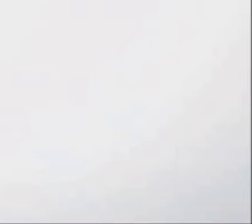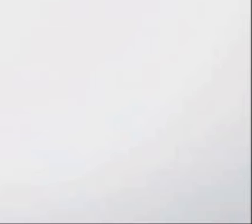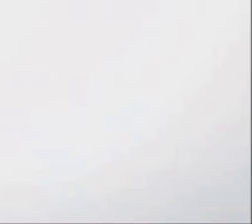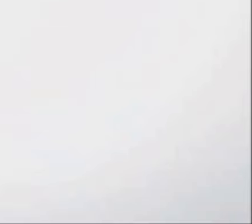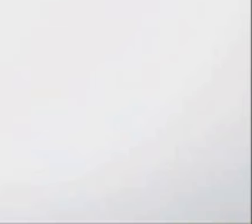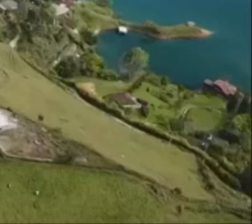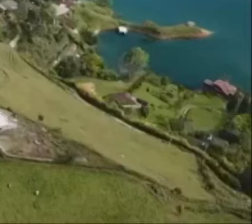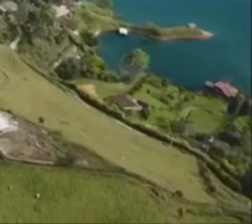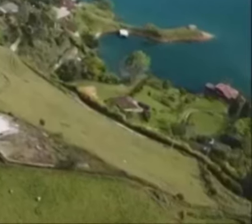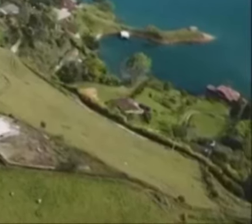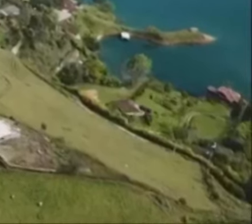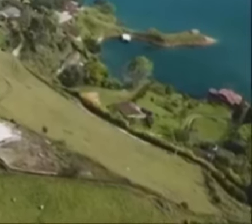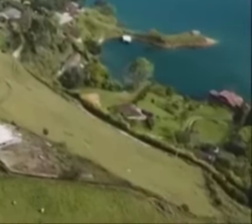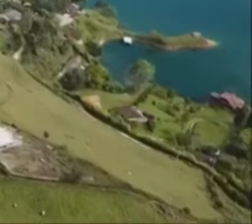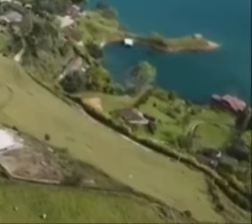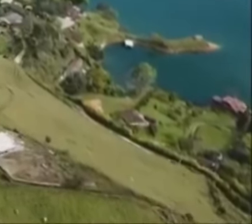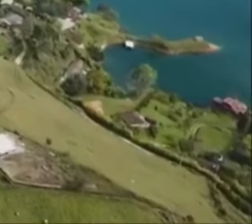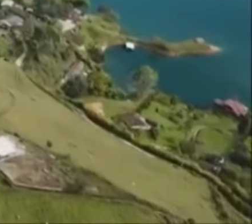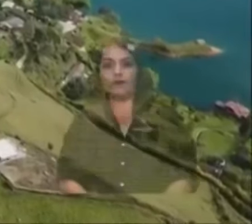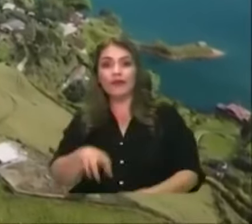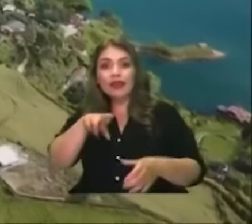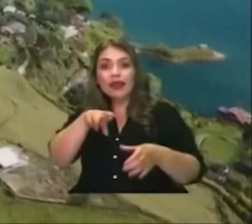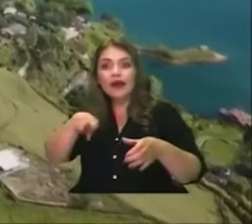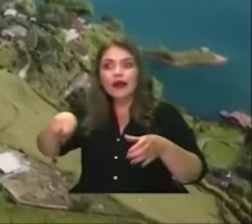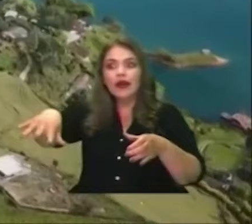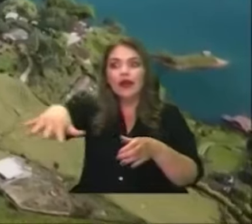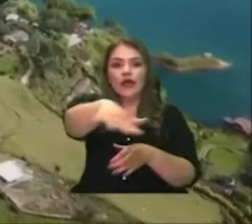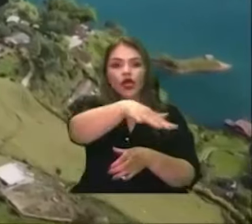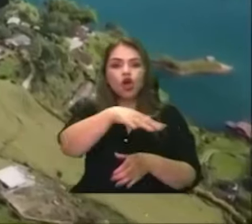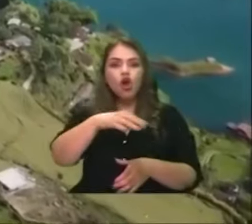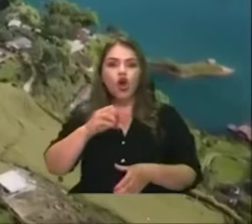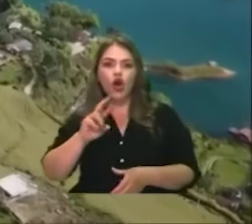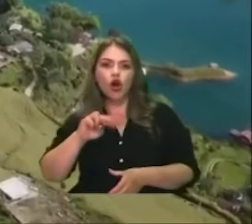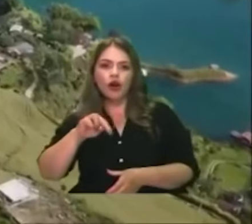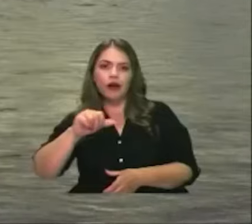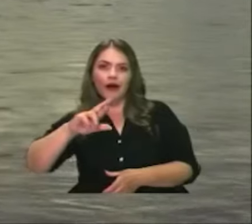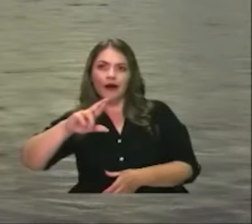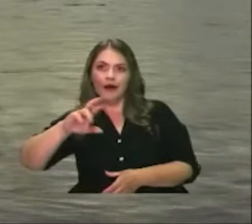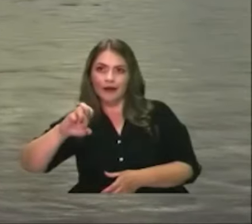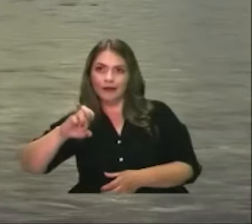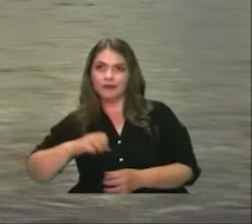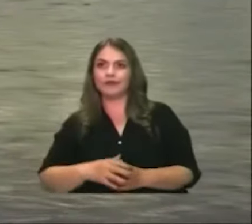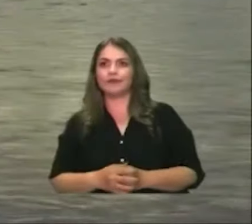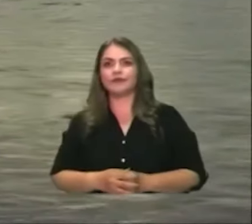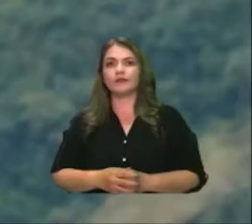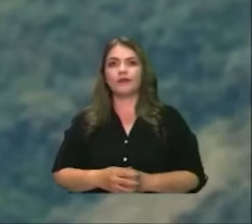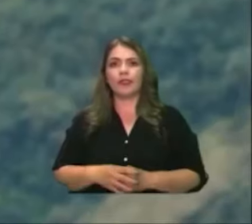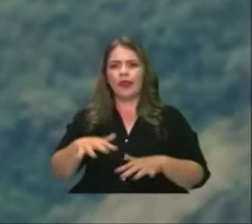Esta es nuestra región Cornare.